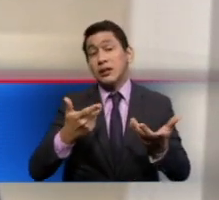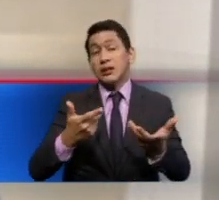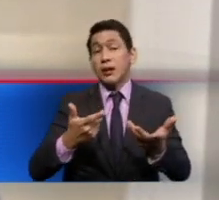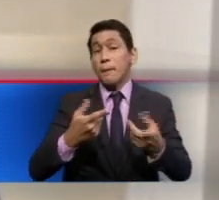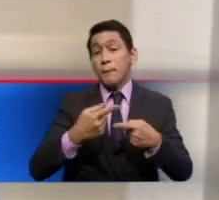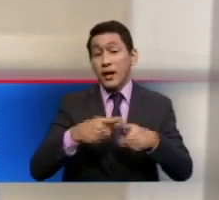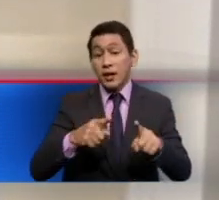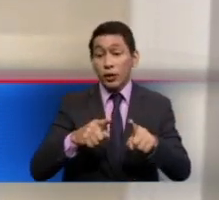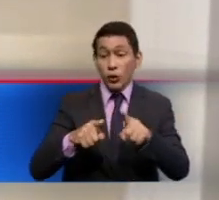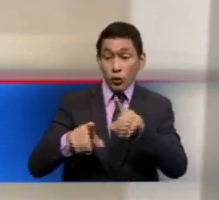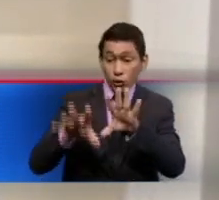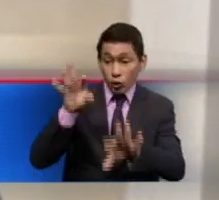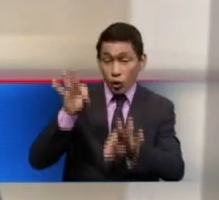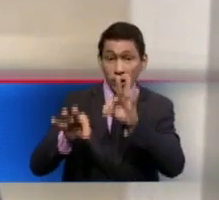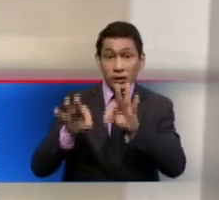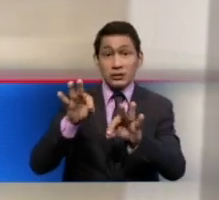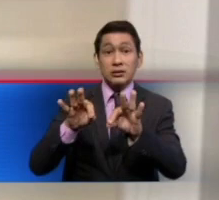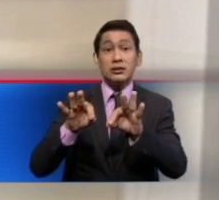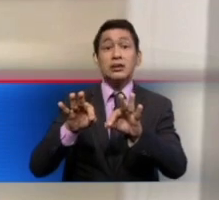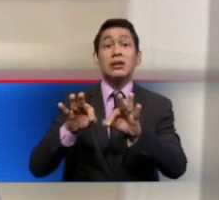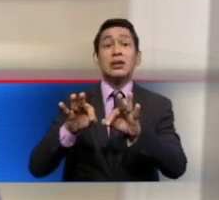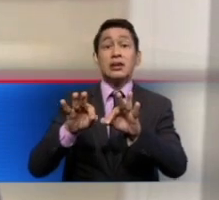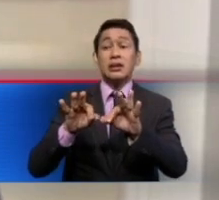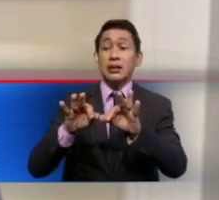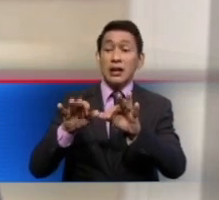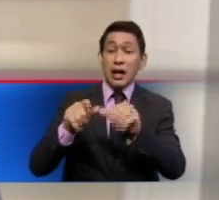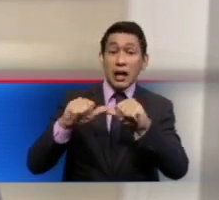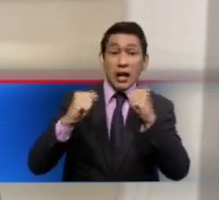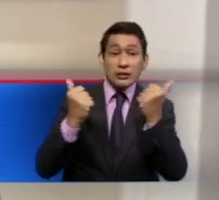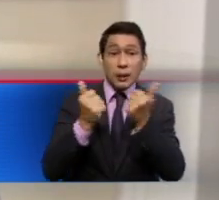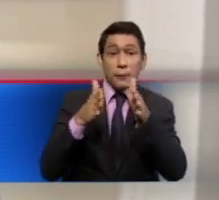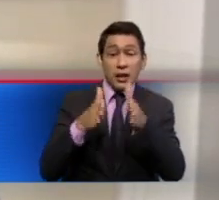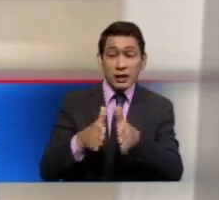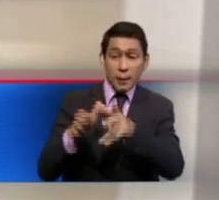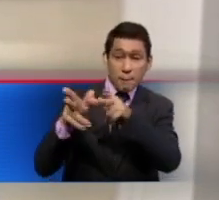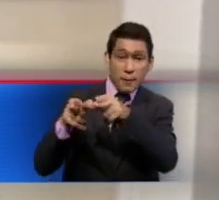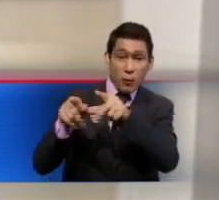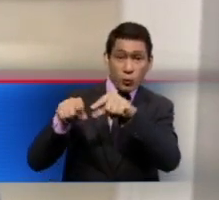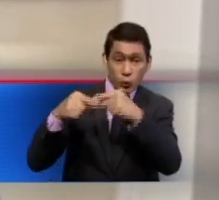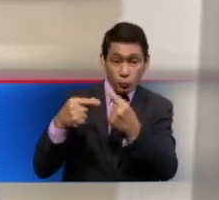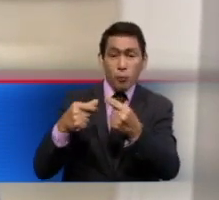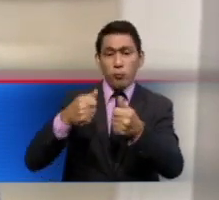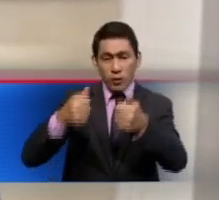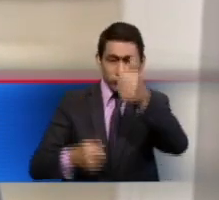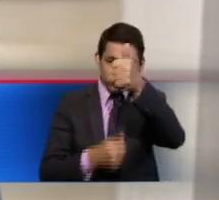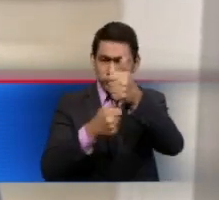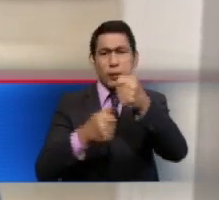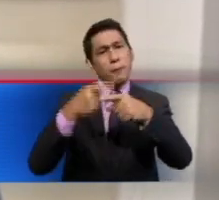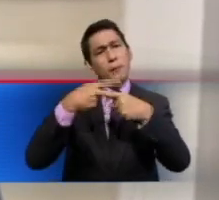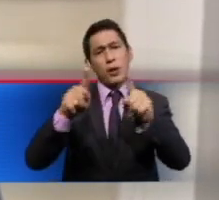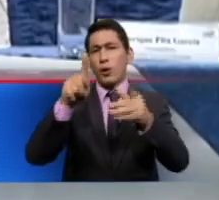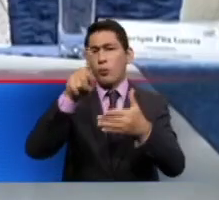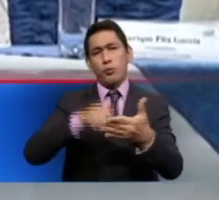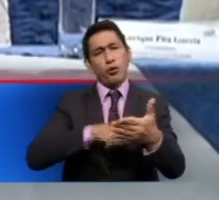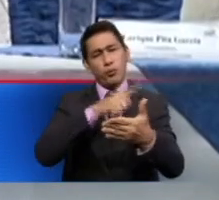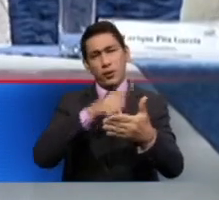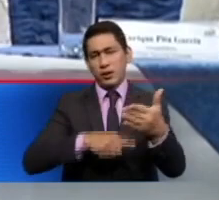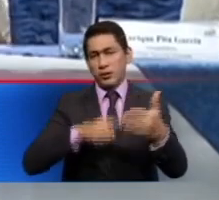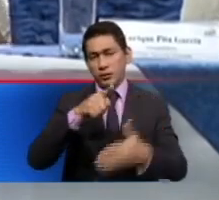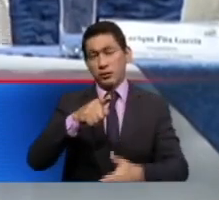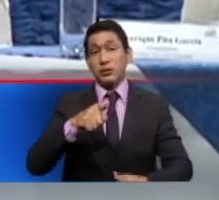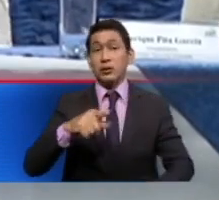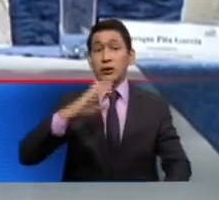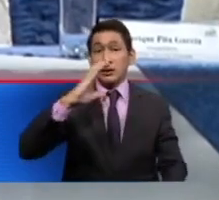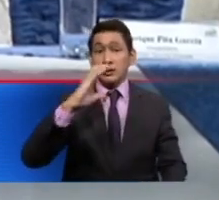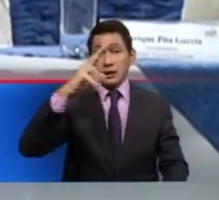estos candidatos ya han aceptado una candidatura. Y recordemos que la misma ley ordena que las candidaturas son irrenunciables. El